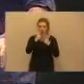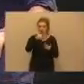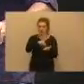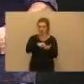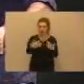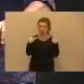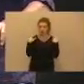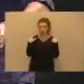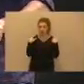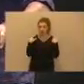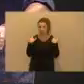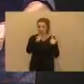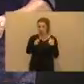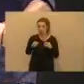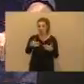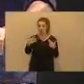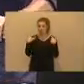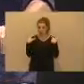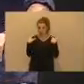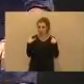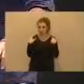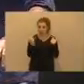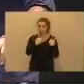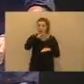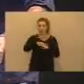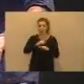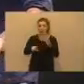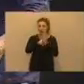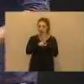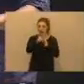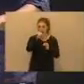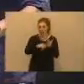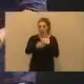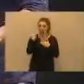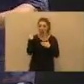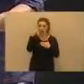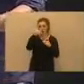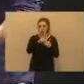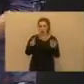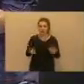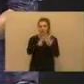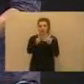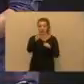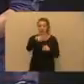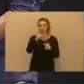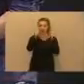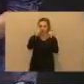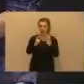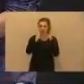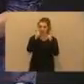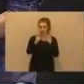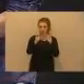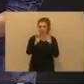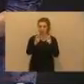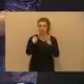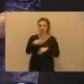responsabilidades por parte de quienes fueron los responsables de que se incumpliera la legislación desde el año 2007. Por otra parte, para que por